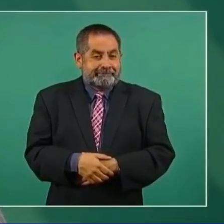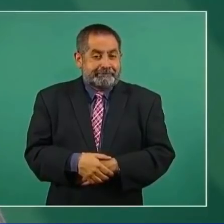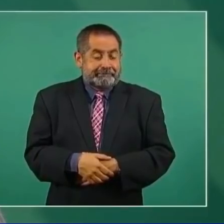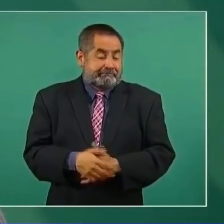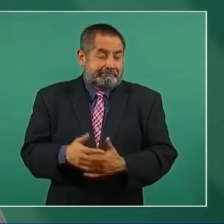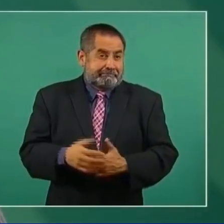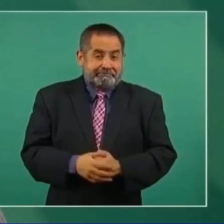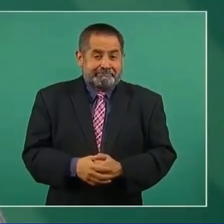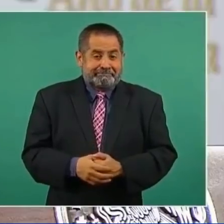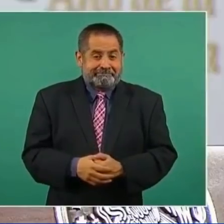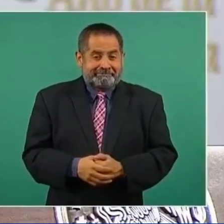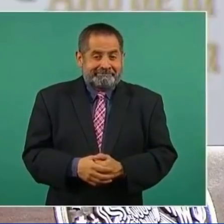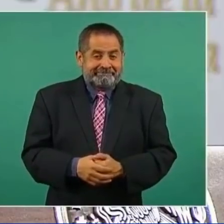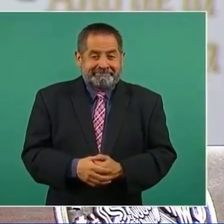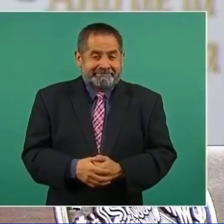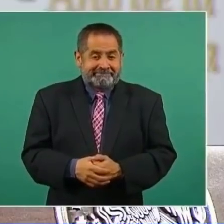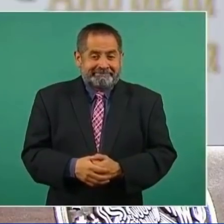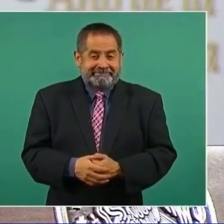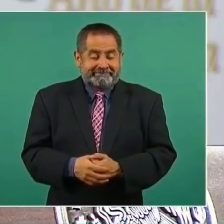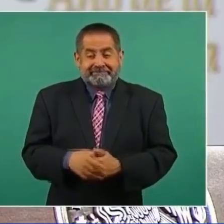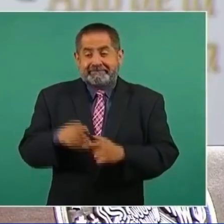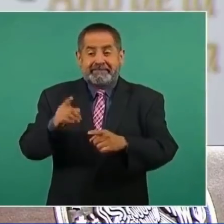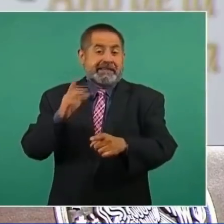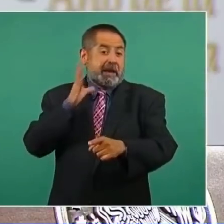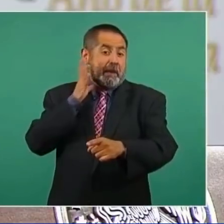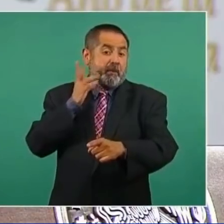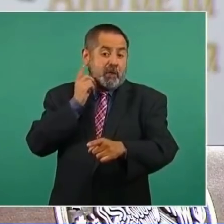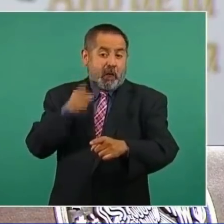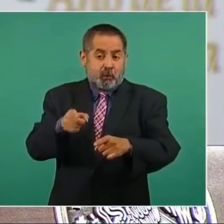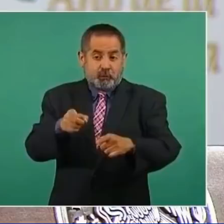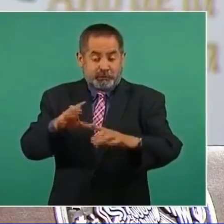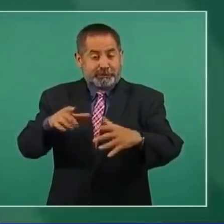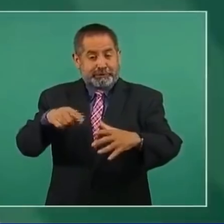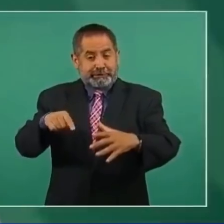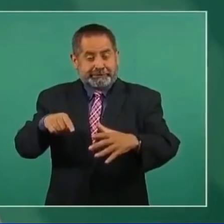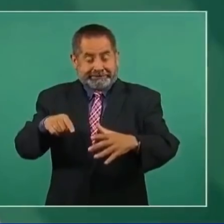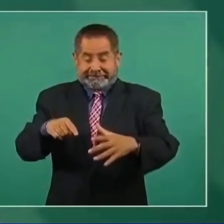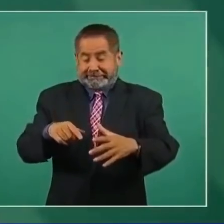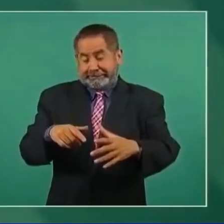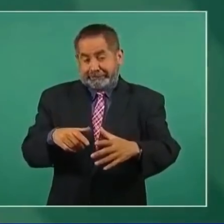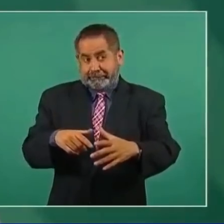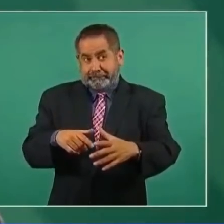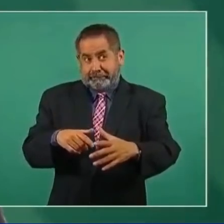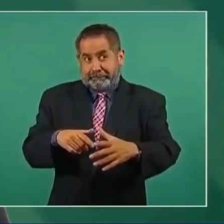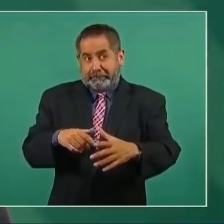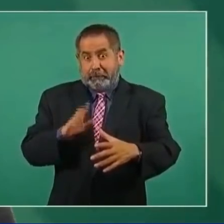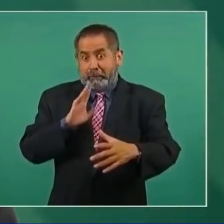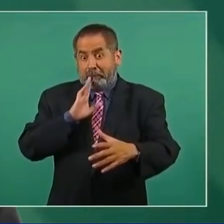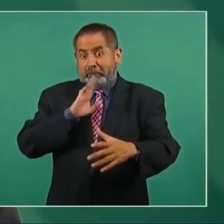Y en la Cámara de Diputados, mal.